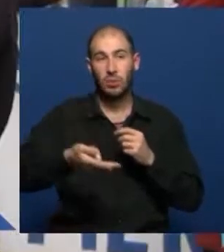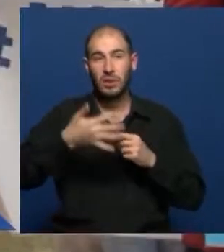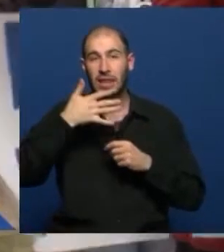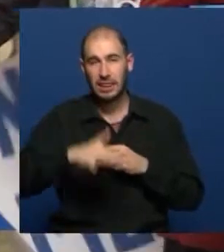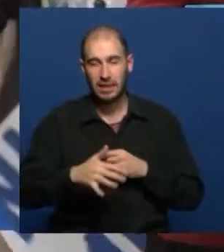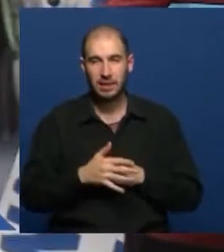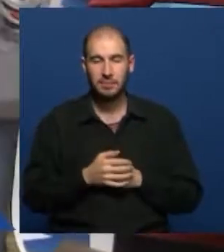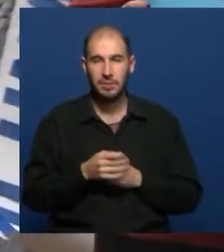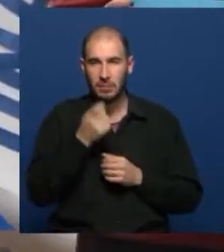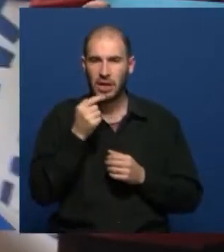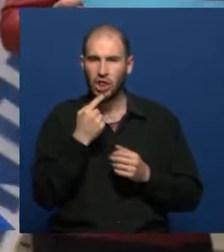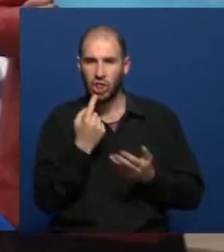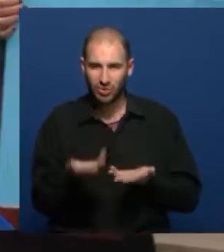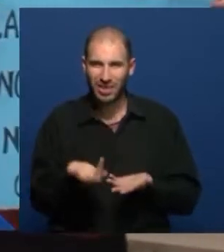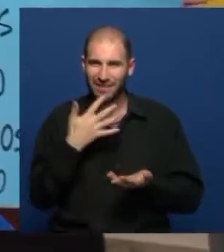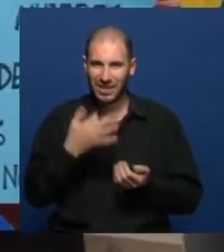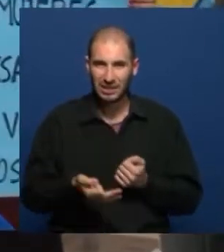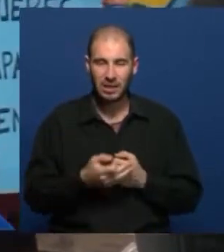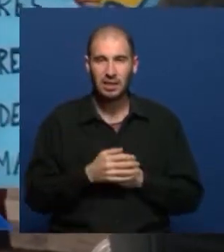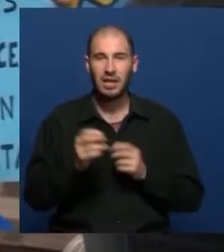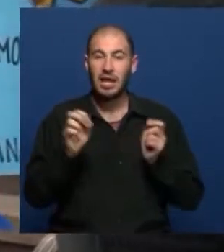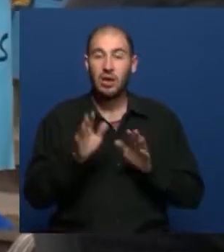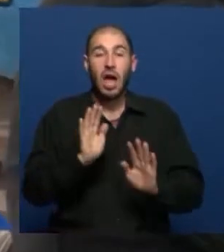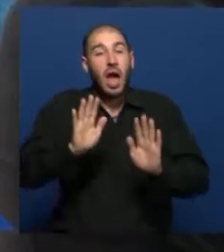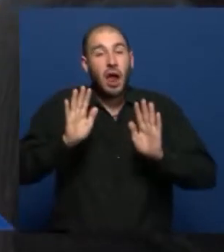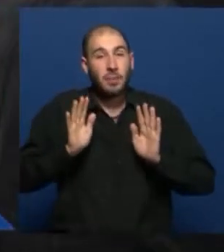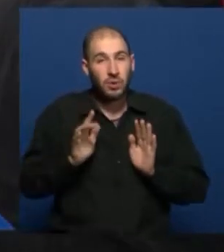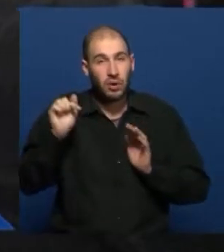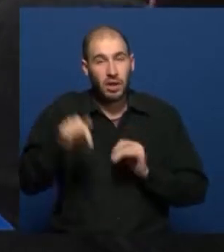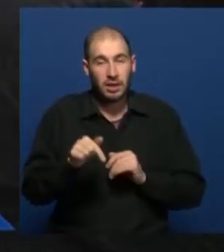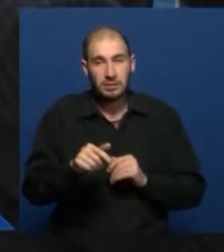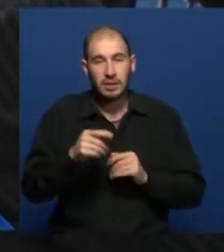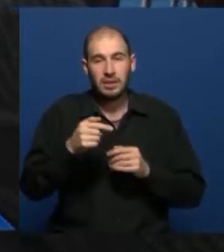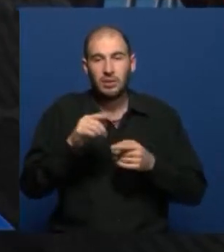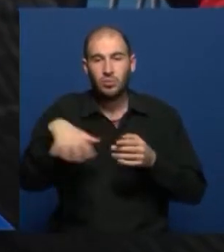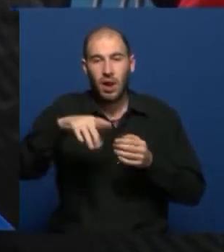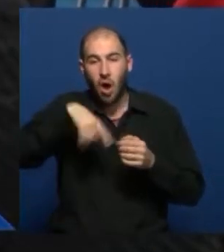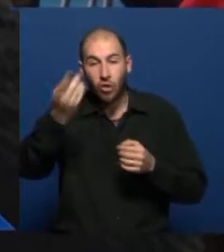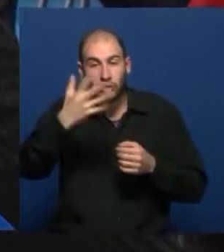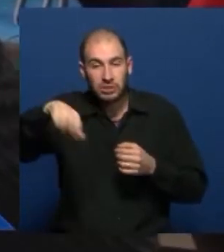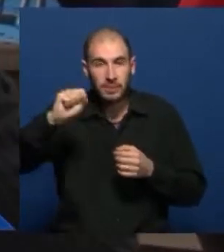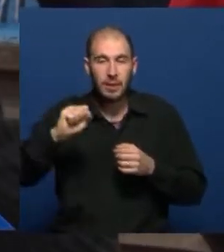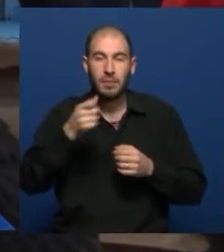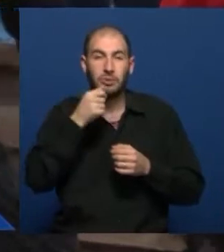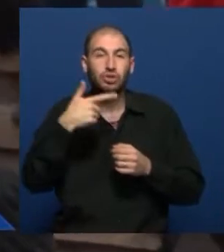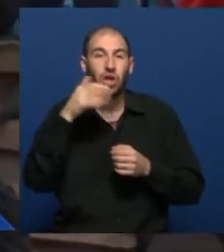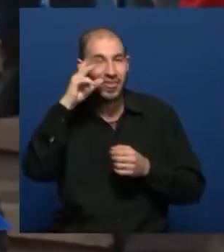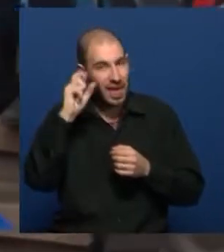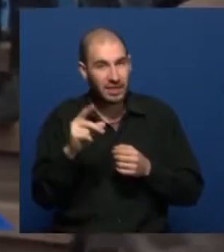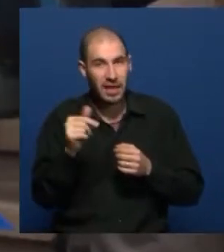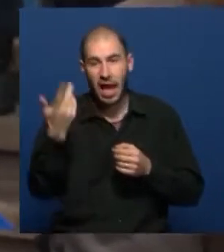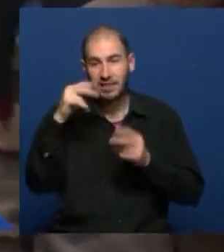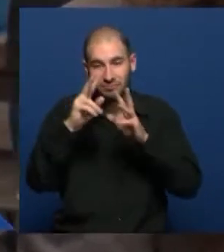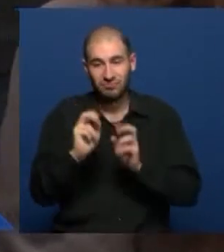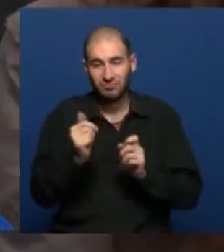que existía una duda razonable era esta posibilidad de que hubiese algún otro destino en relación en consolidad que una hipótesis que no se